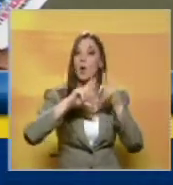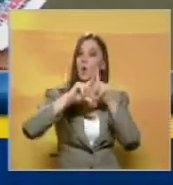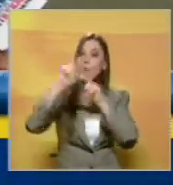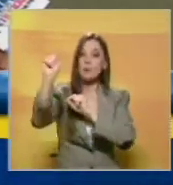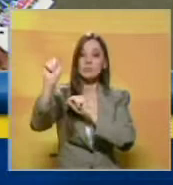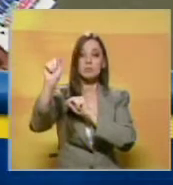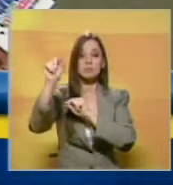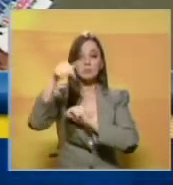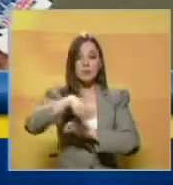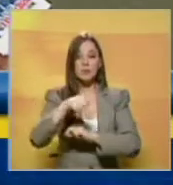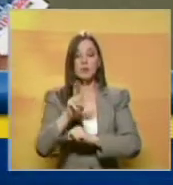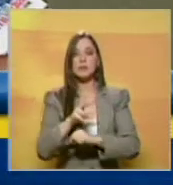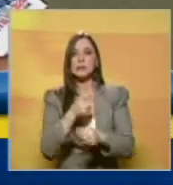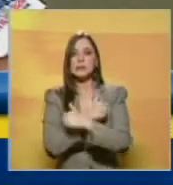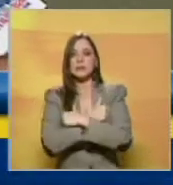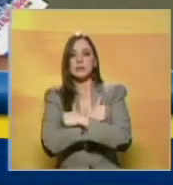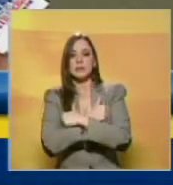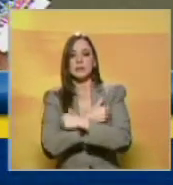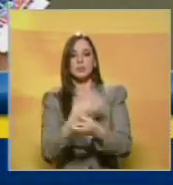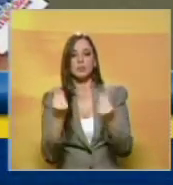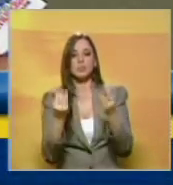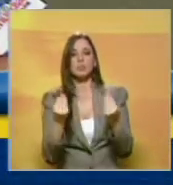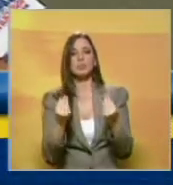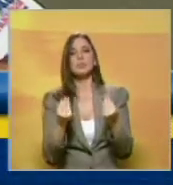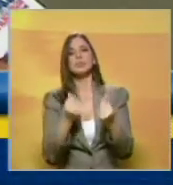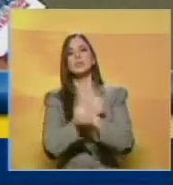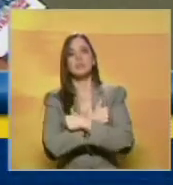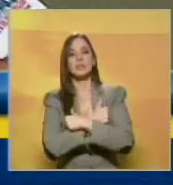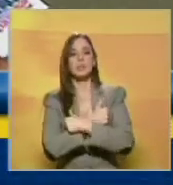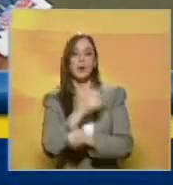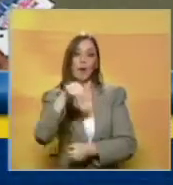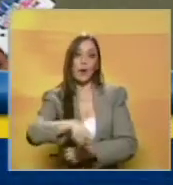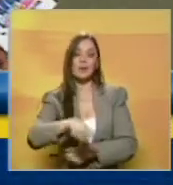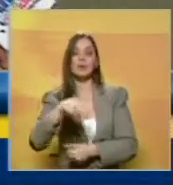generaron desempleo, dejaron puestos de trabajo.